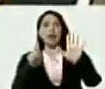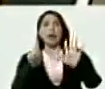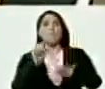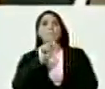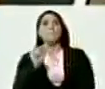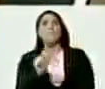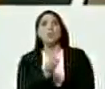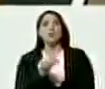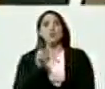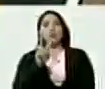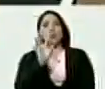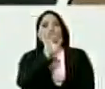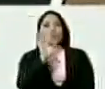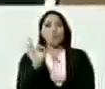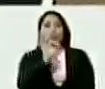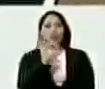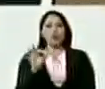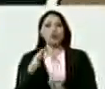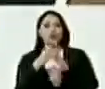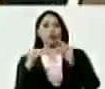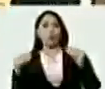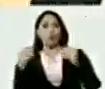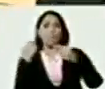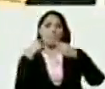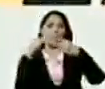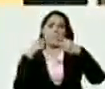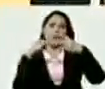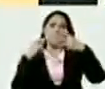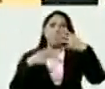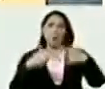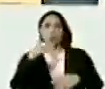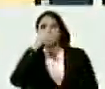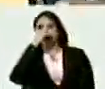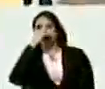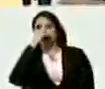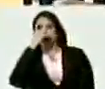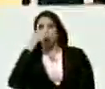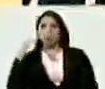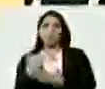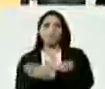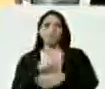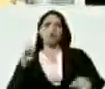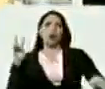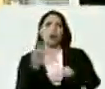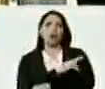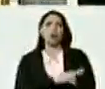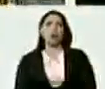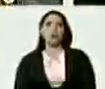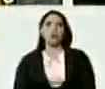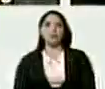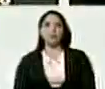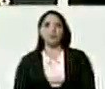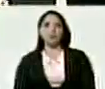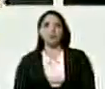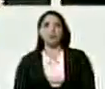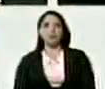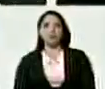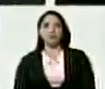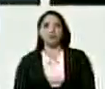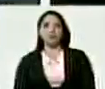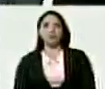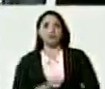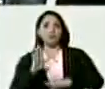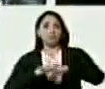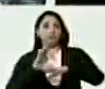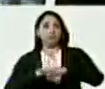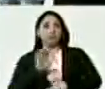36.2% en todos los indicadores de criminalidad y violencia que se estudian en el país